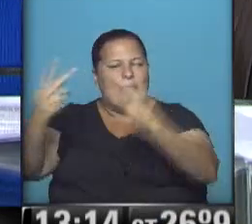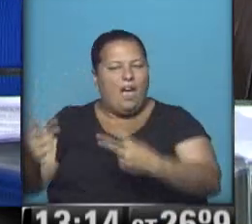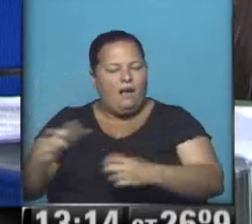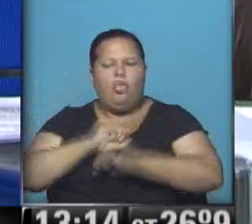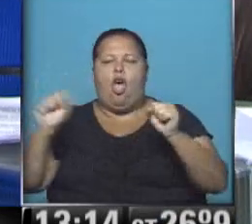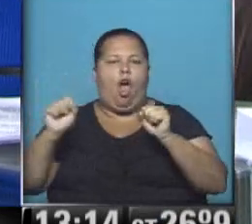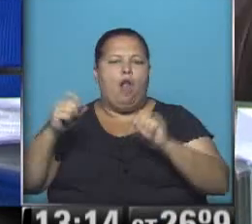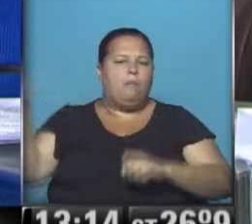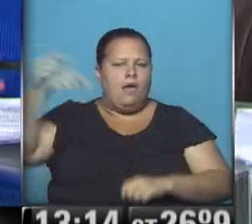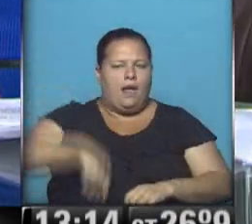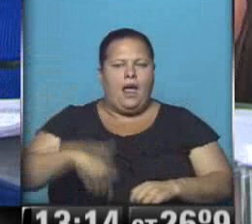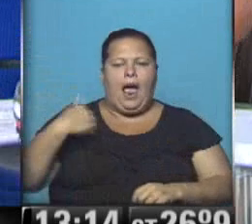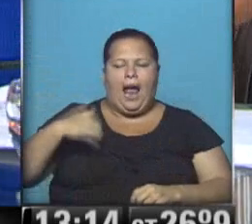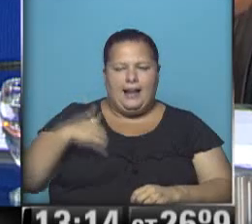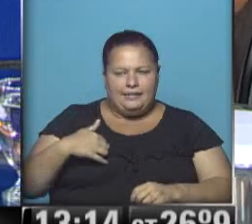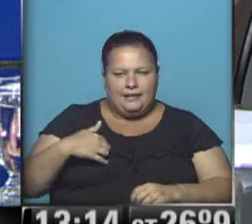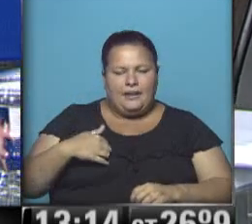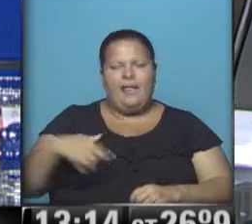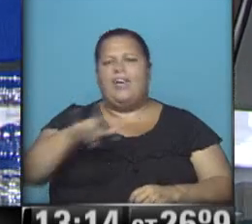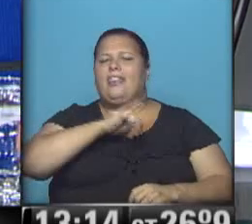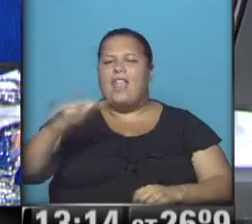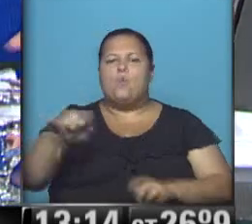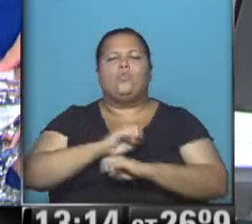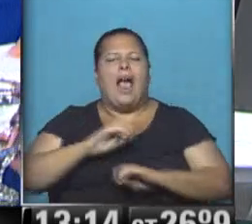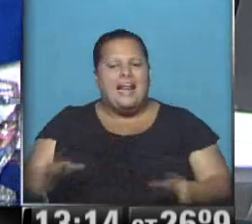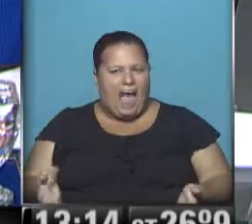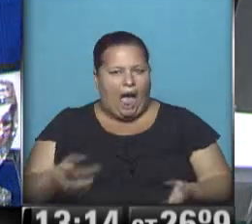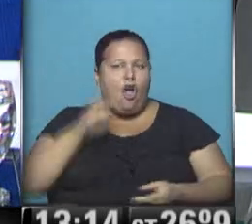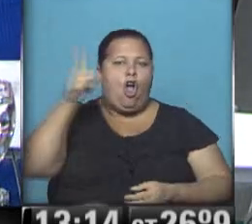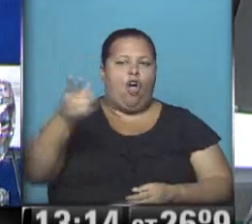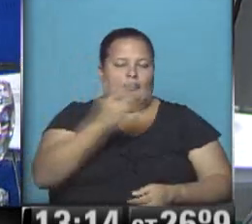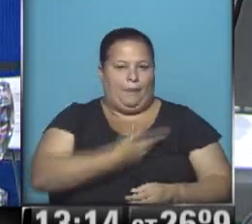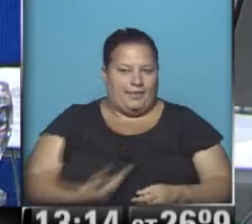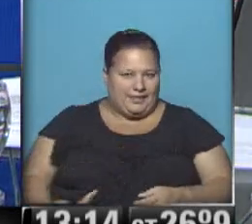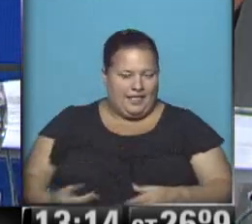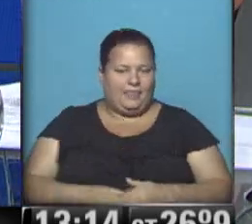de pronto así llegó a la Argentina e hizo una denuncia tan grave, nada más y nada menos que contra la presidenta de la Nación. Vamos a hacer la